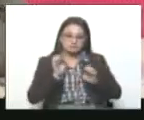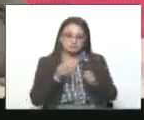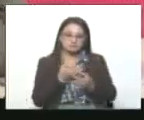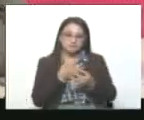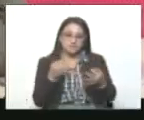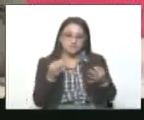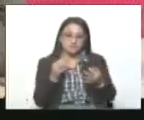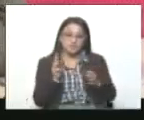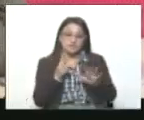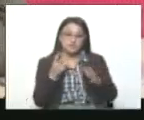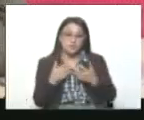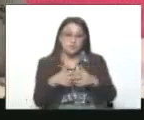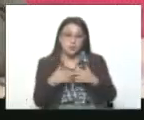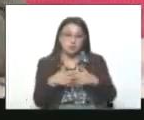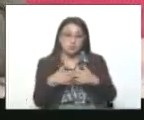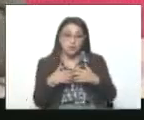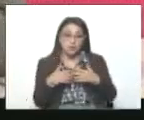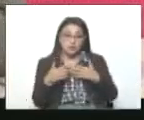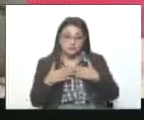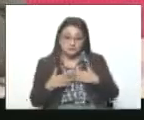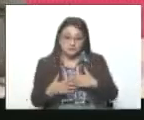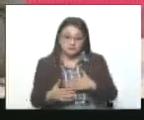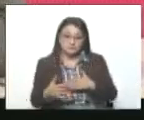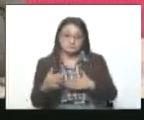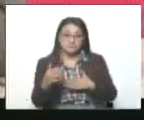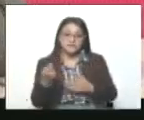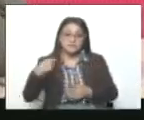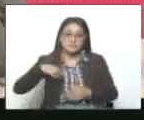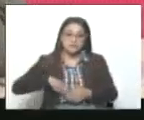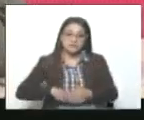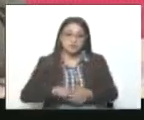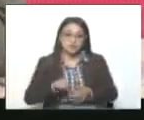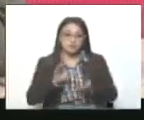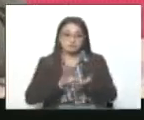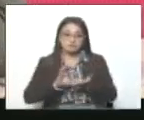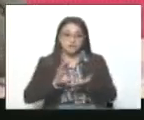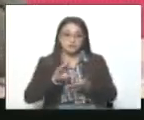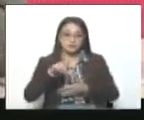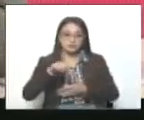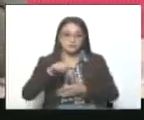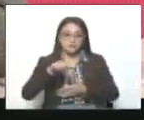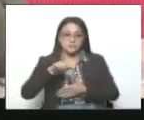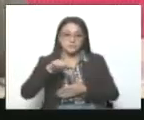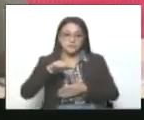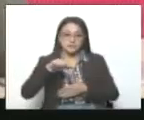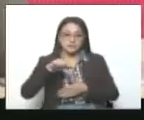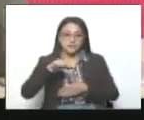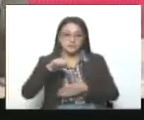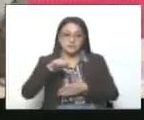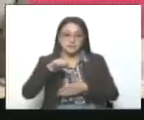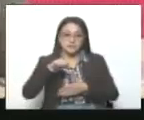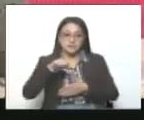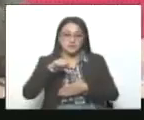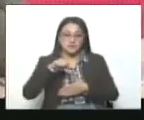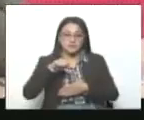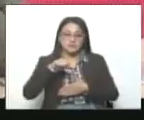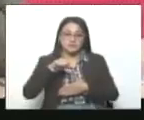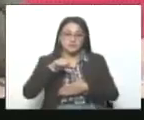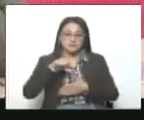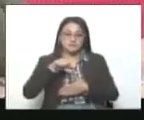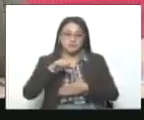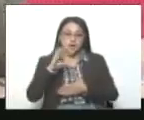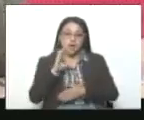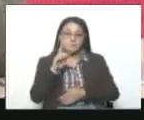los 18 motores abren posibilidades de inversión de capital suramericano, poderoso capital de Colombia y